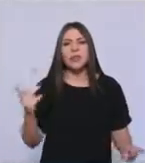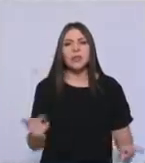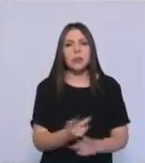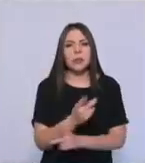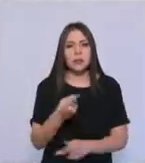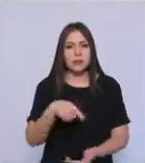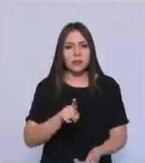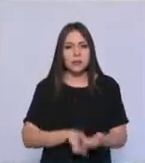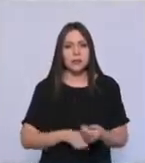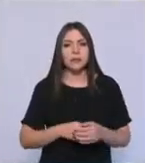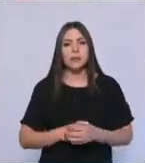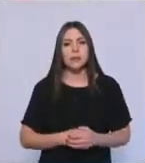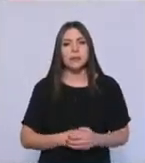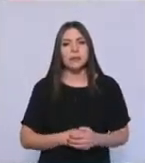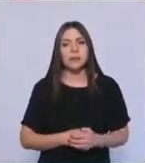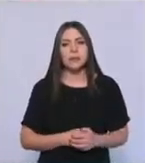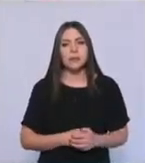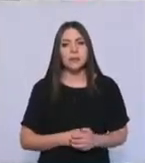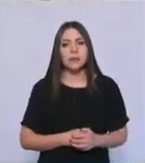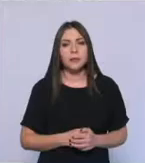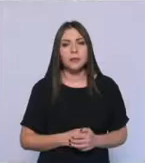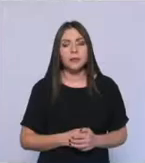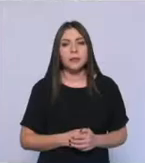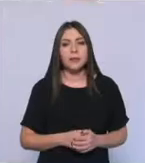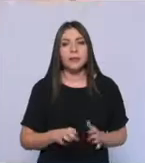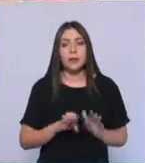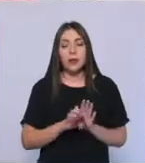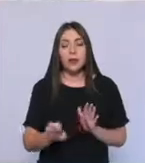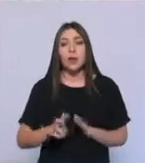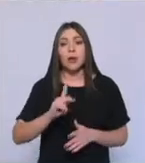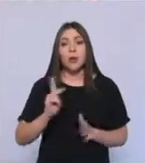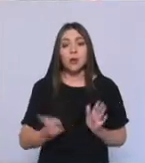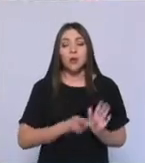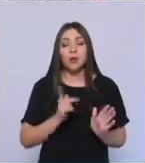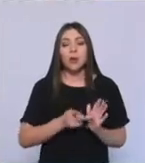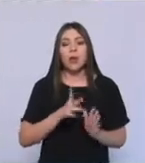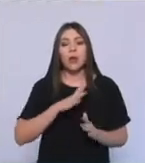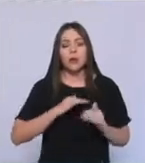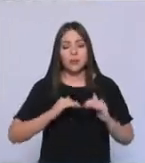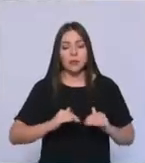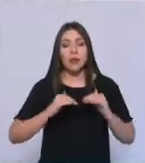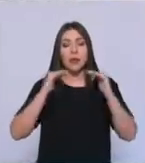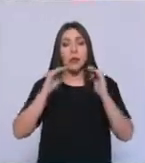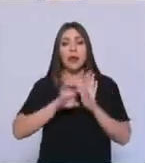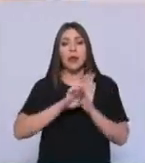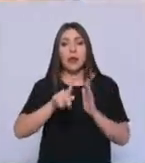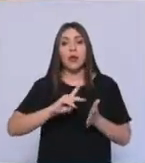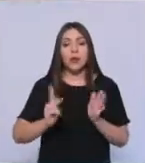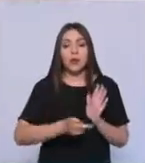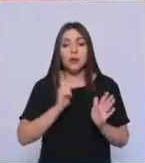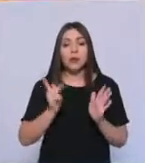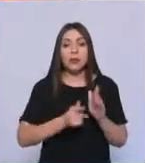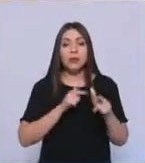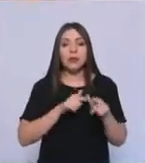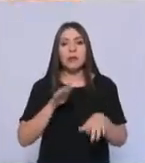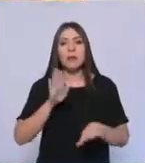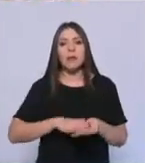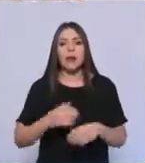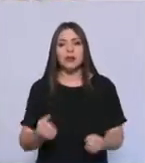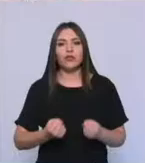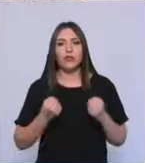tema. Por supuesto, cuando hay reincidentes, por eso hay un mínimo y un máximo. Si son reincidentes, vamos aplicando acciones más